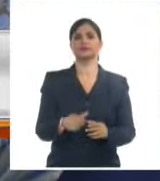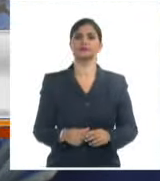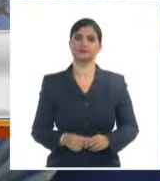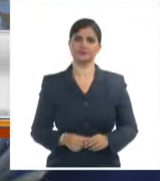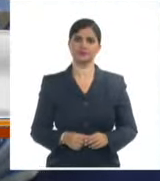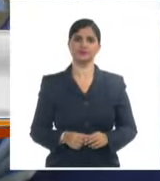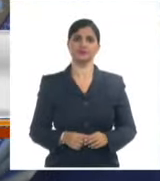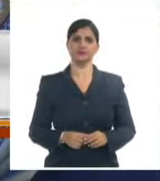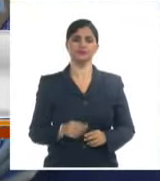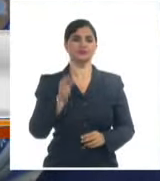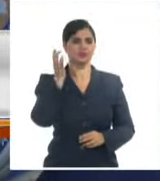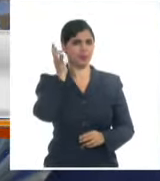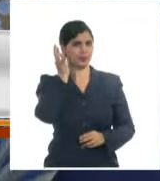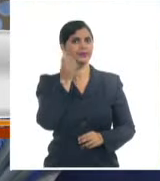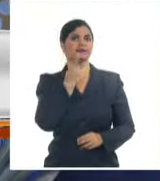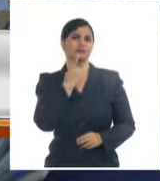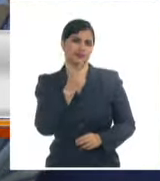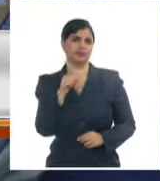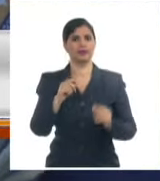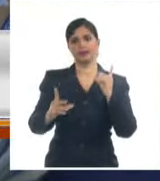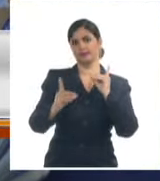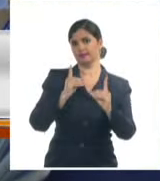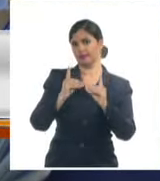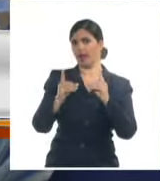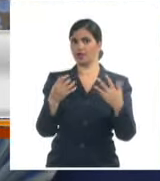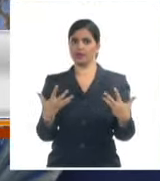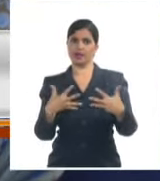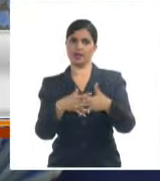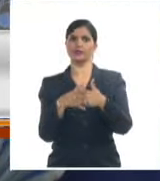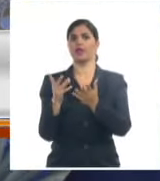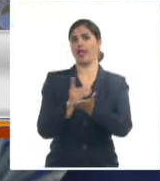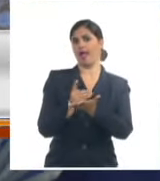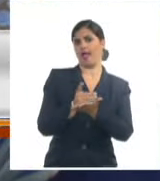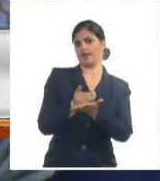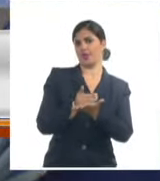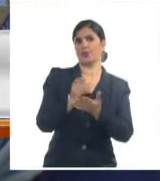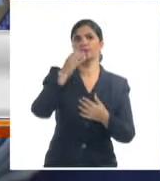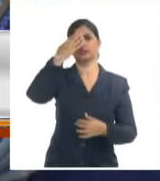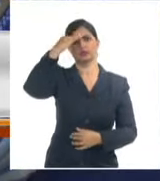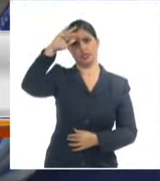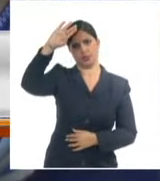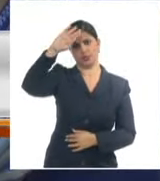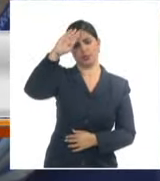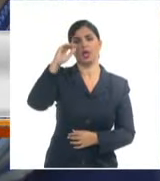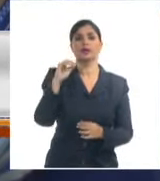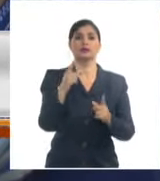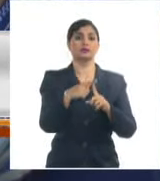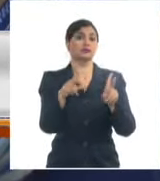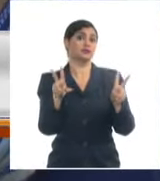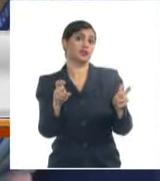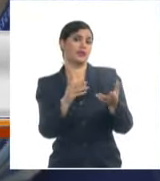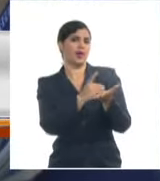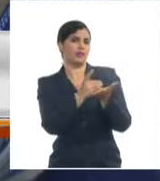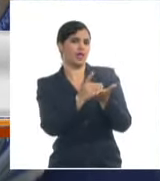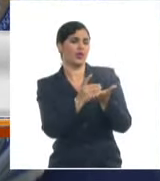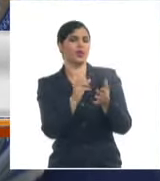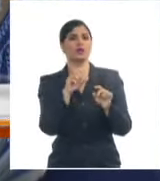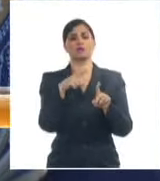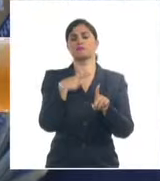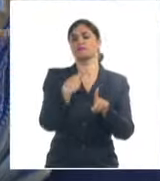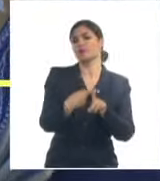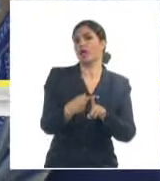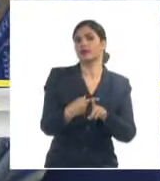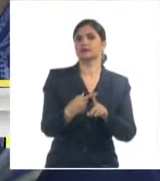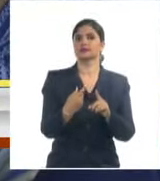establecer sobre temas relacionados con la deuda no son solamente las deudas como tal, sino las fluctuaciones en el